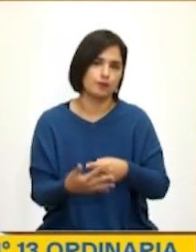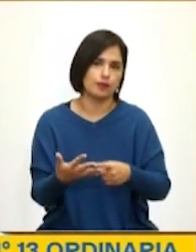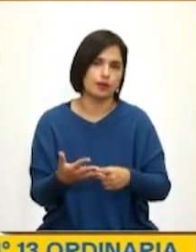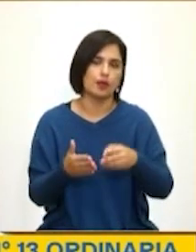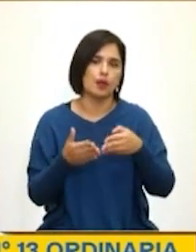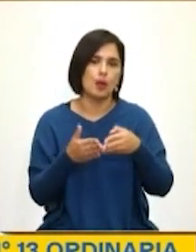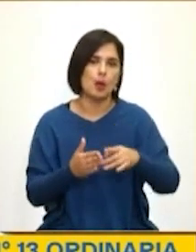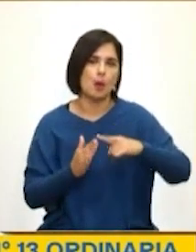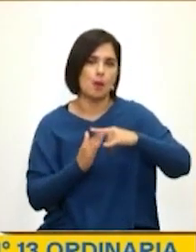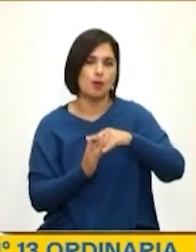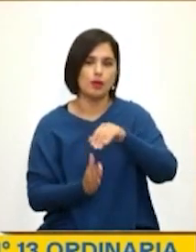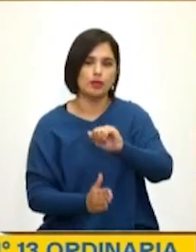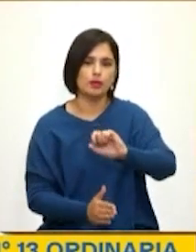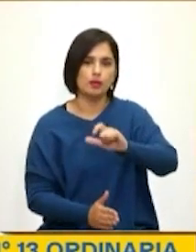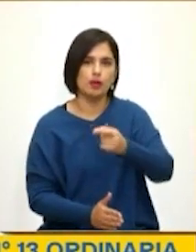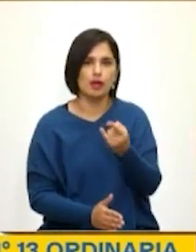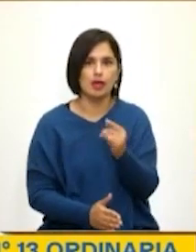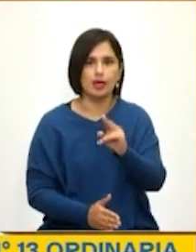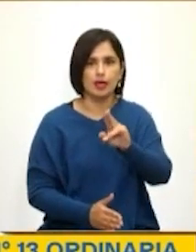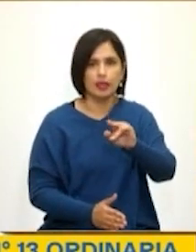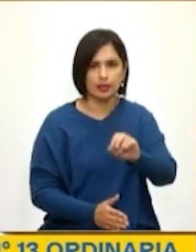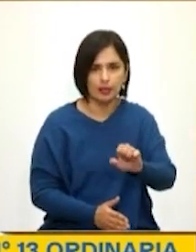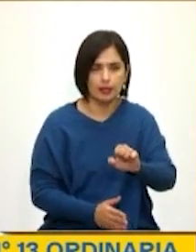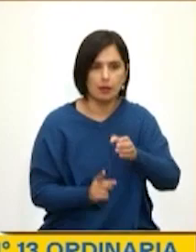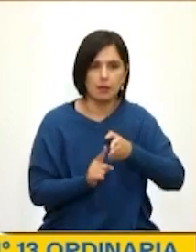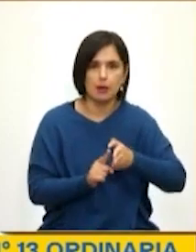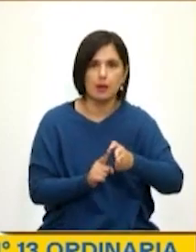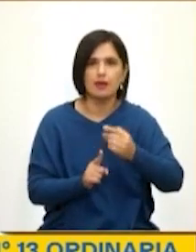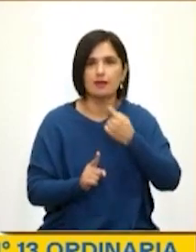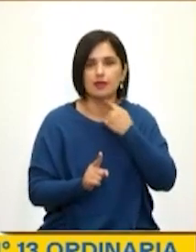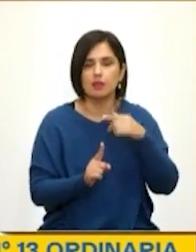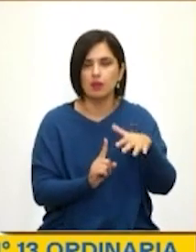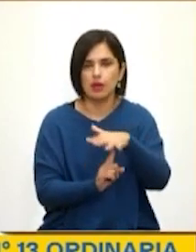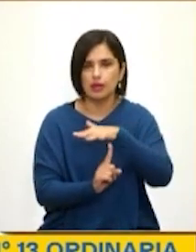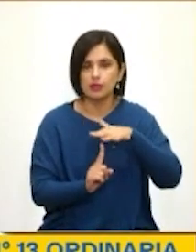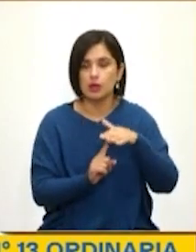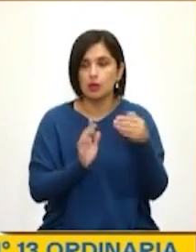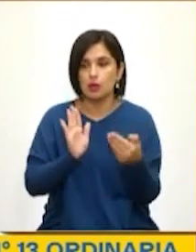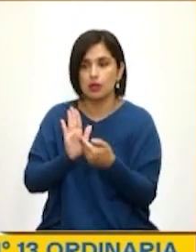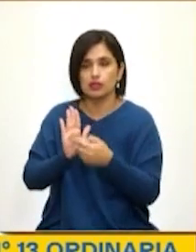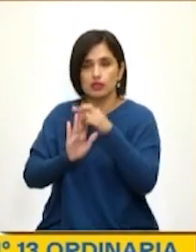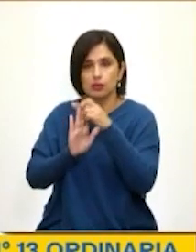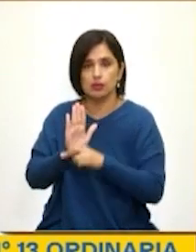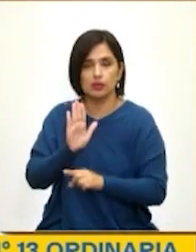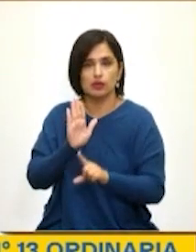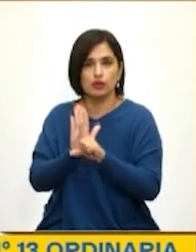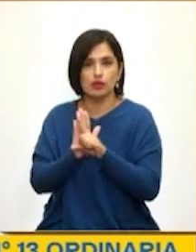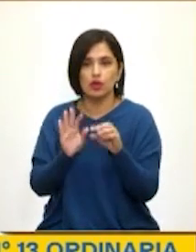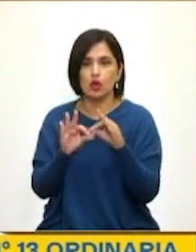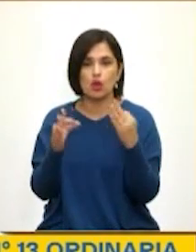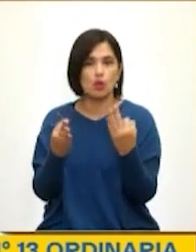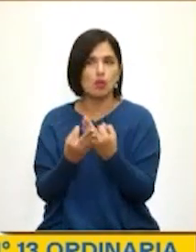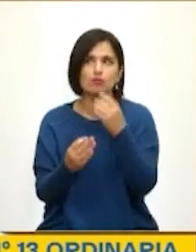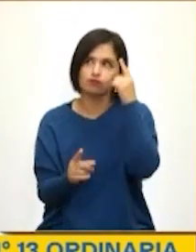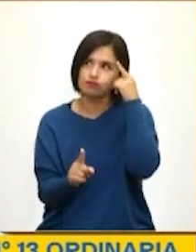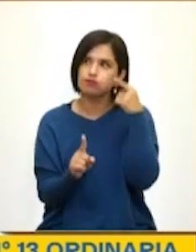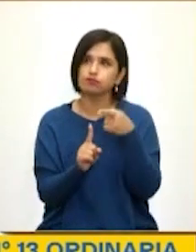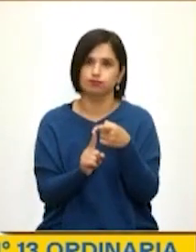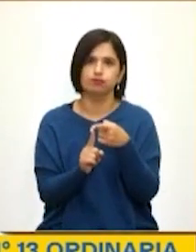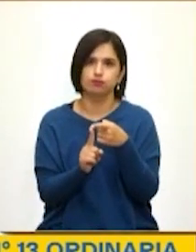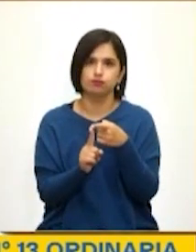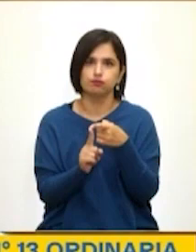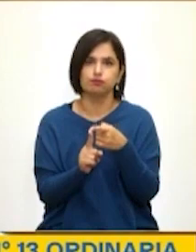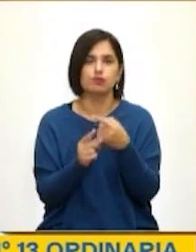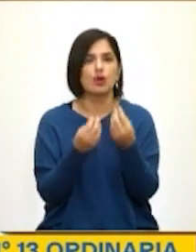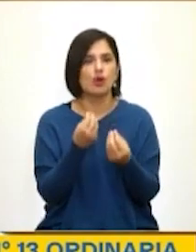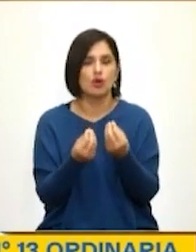copa permanentemente se ven afectadas por esta situación Por eso este proyecto tiene pleno sentido y evidentemente